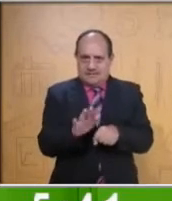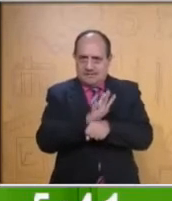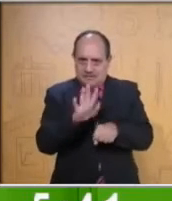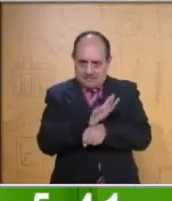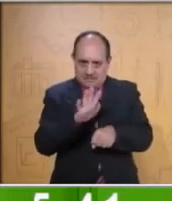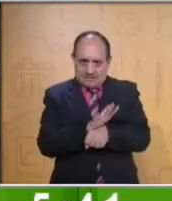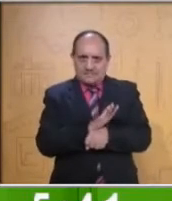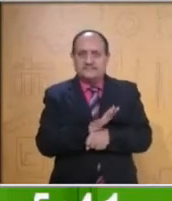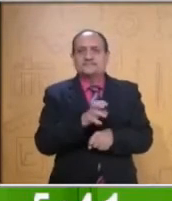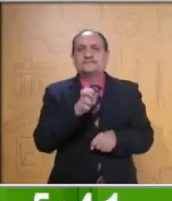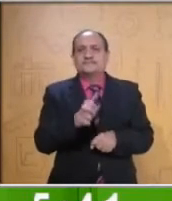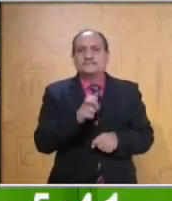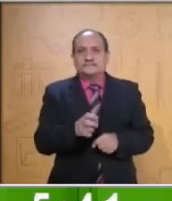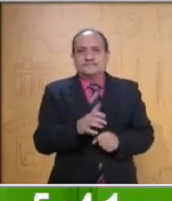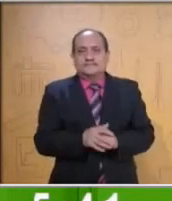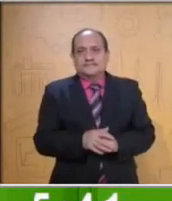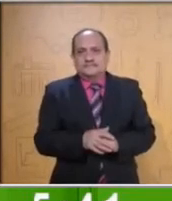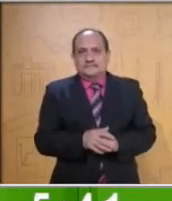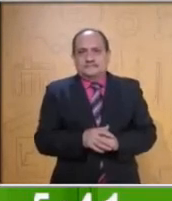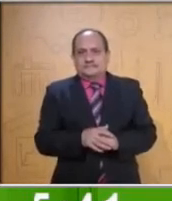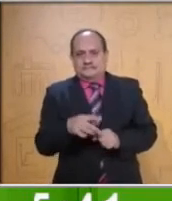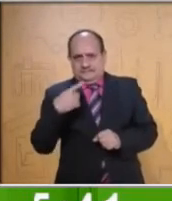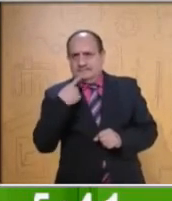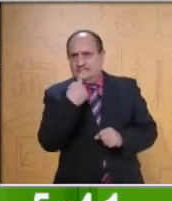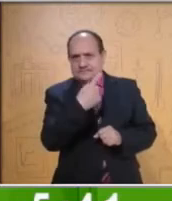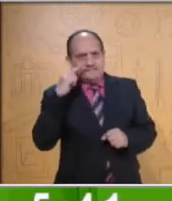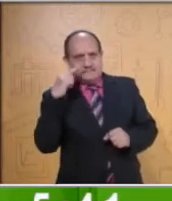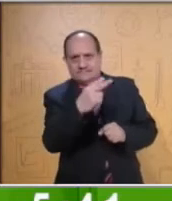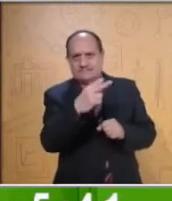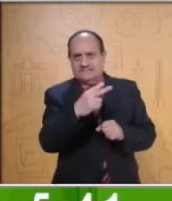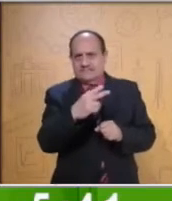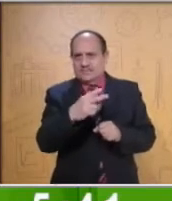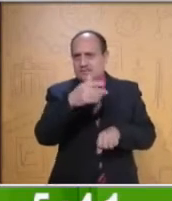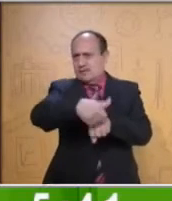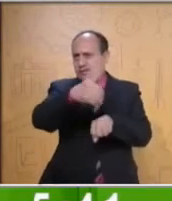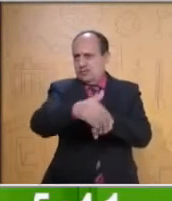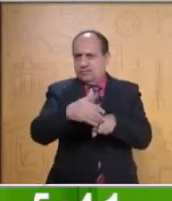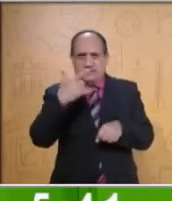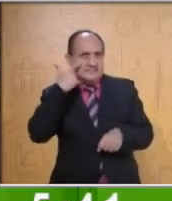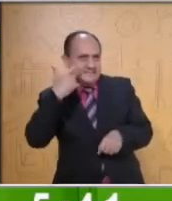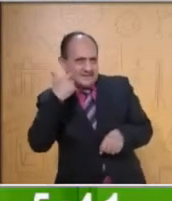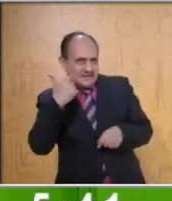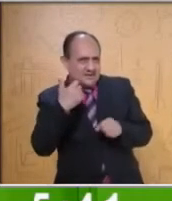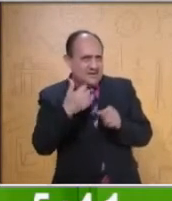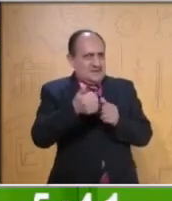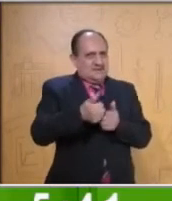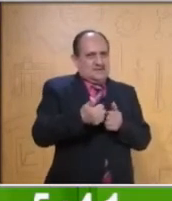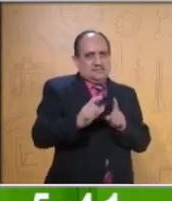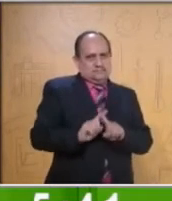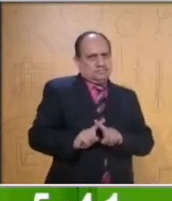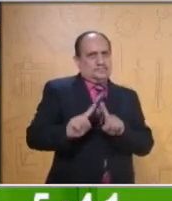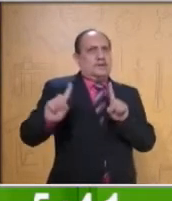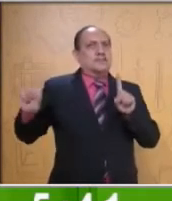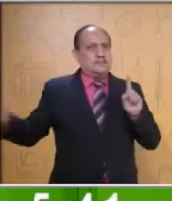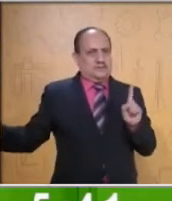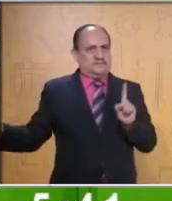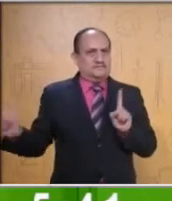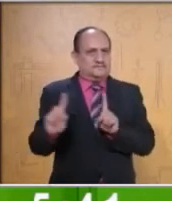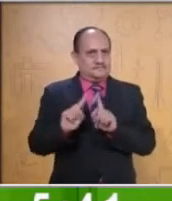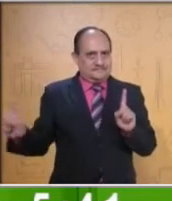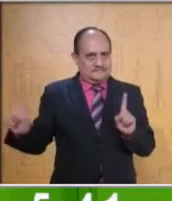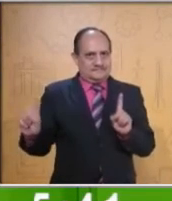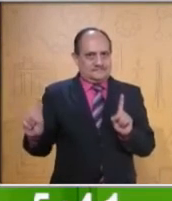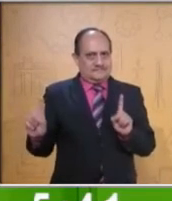dato atípico. Entonces, aquí nos dice, un dato atípico es el que se encuentra muy alejado del resto del conjunto.